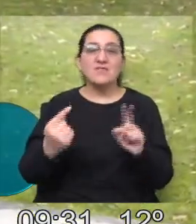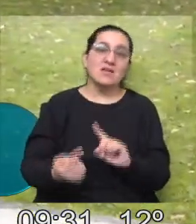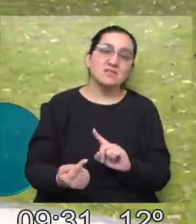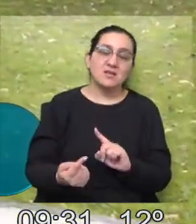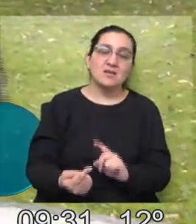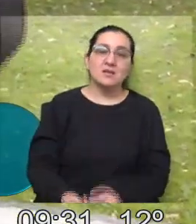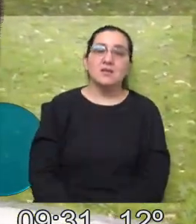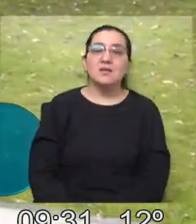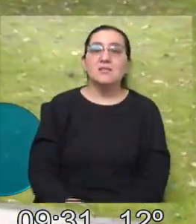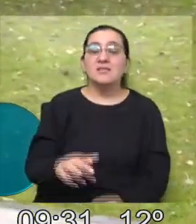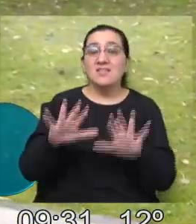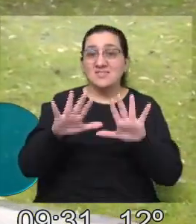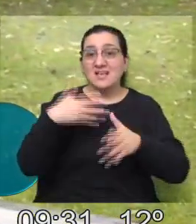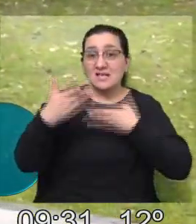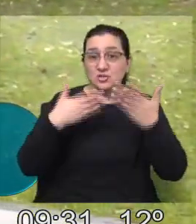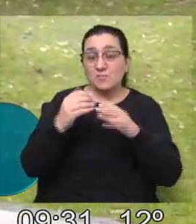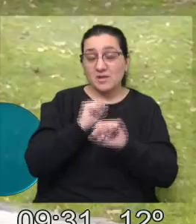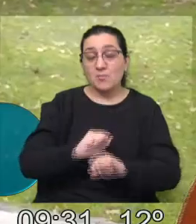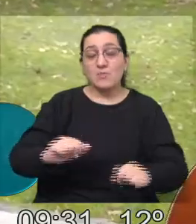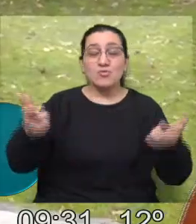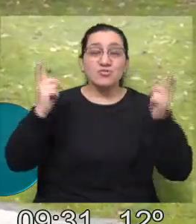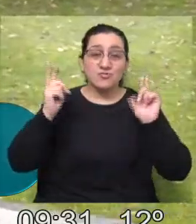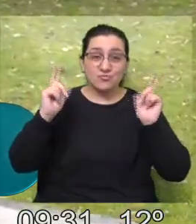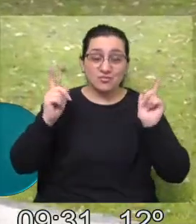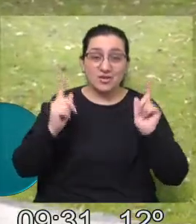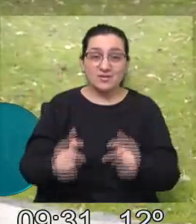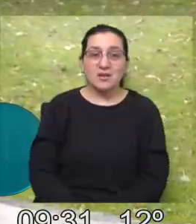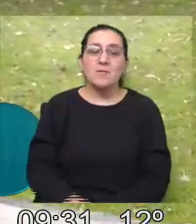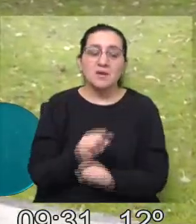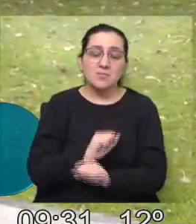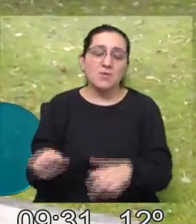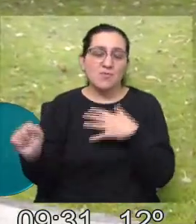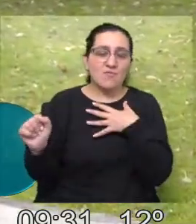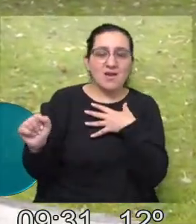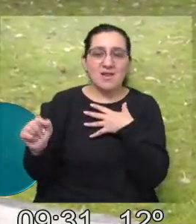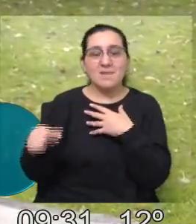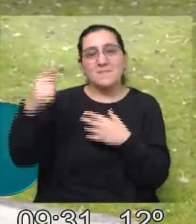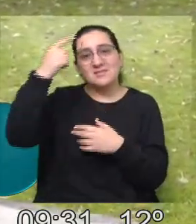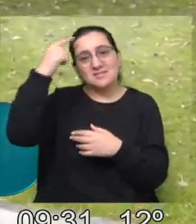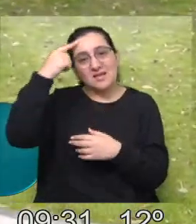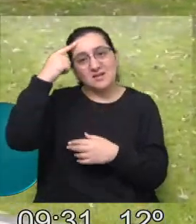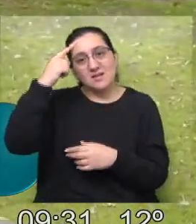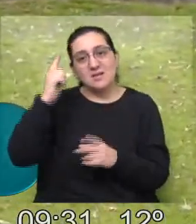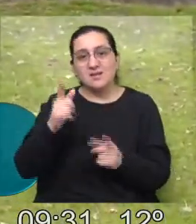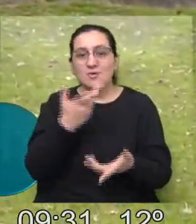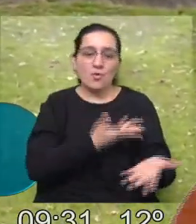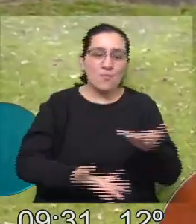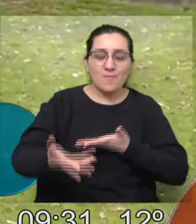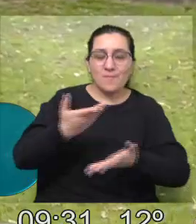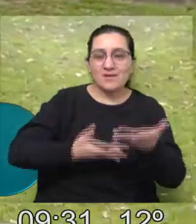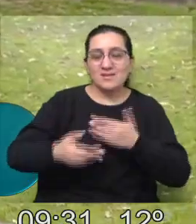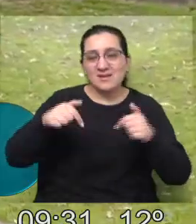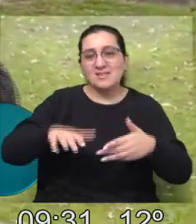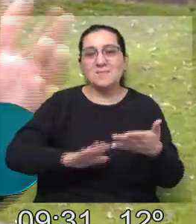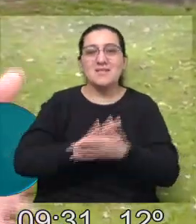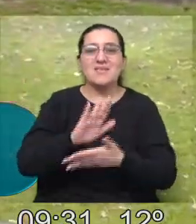10 canciones para que nosotros podamos disfrutar, para que podamos bailar, para que podamos pensar y para que podamos compartir. En esta